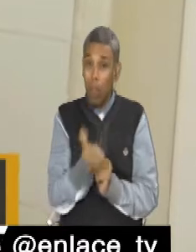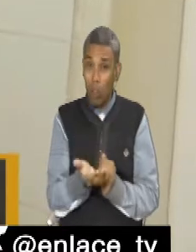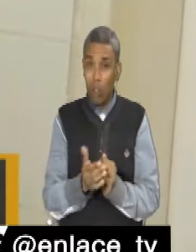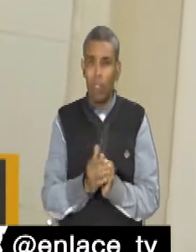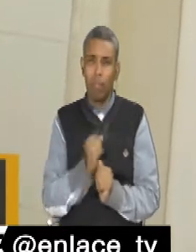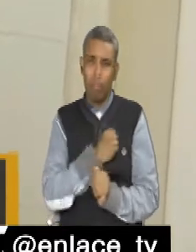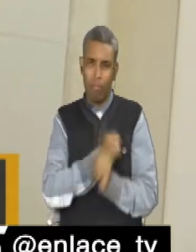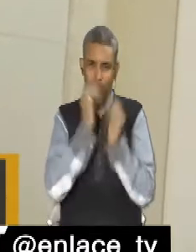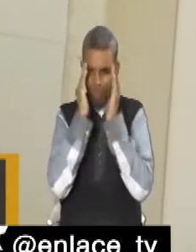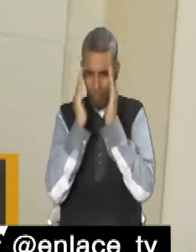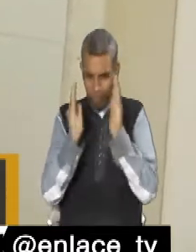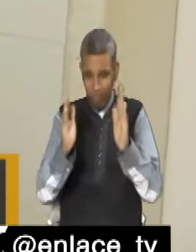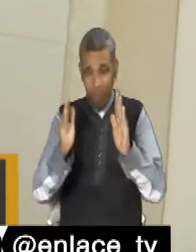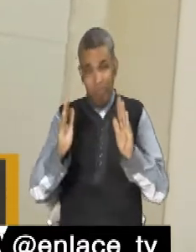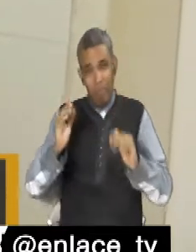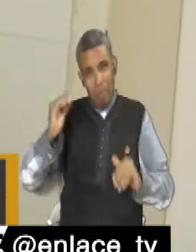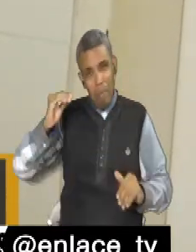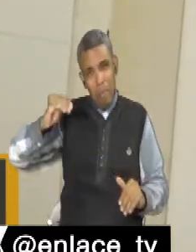favor